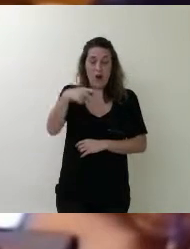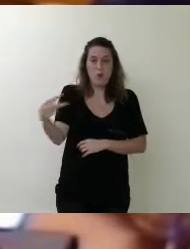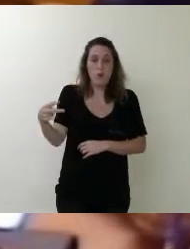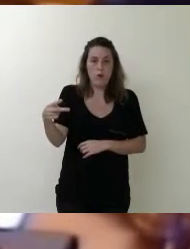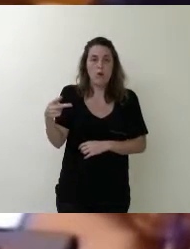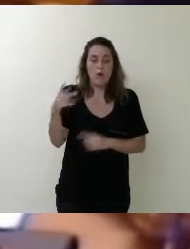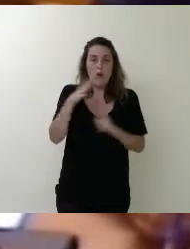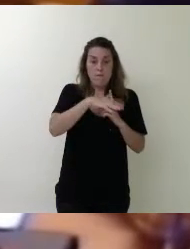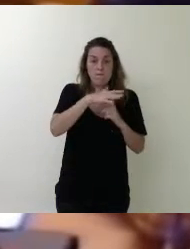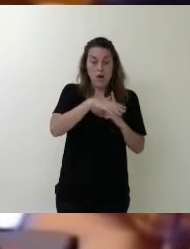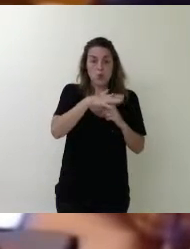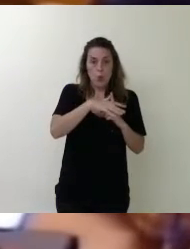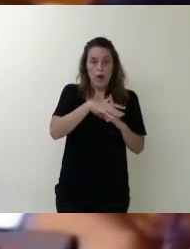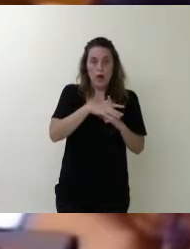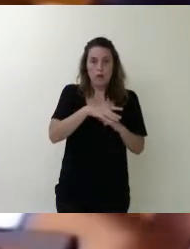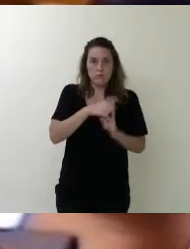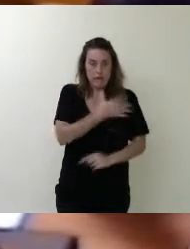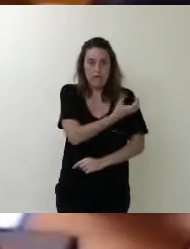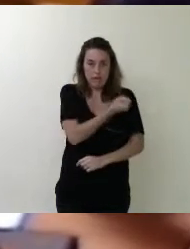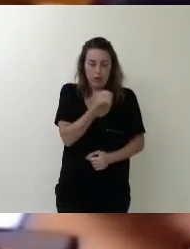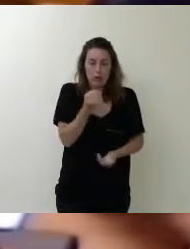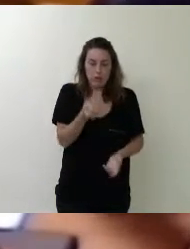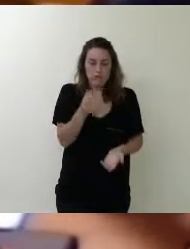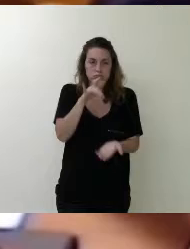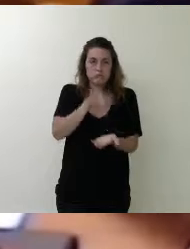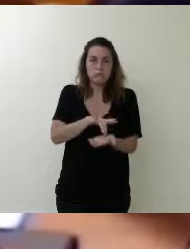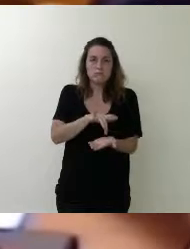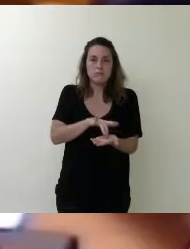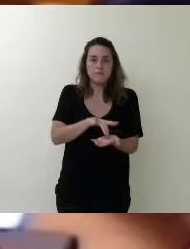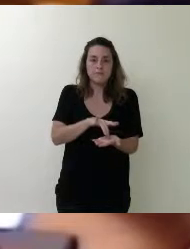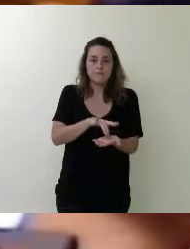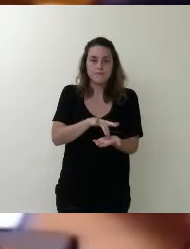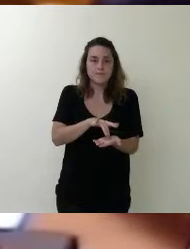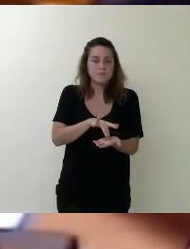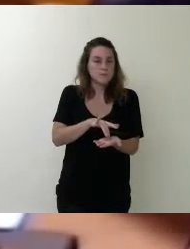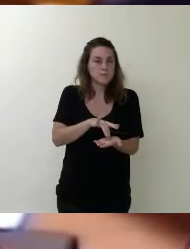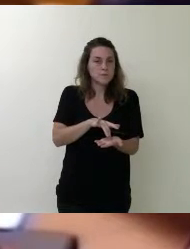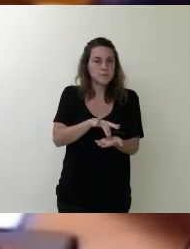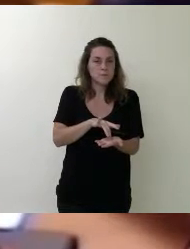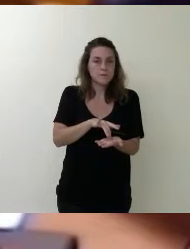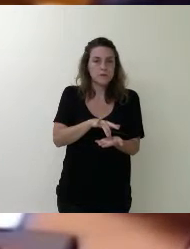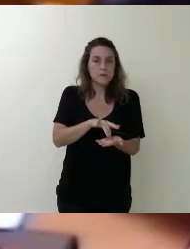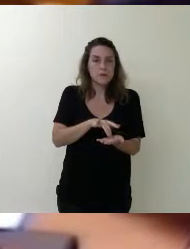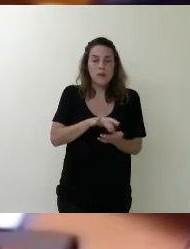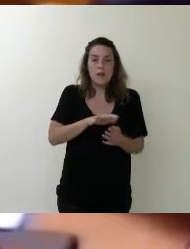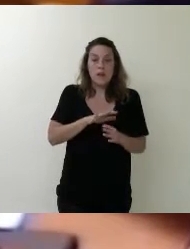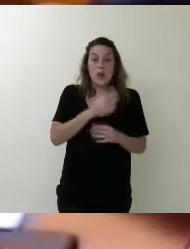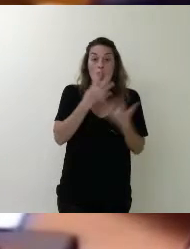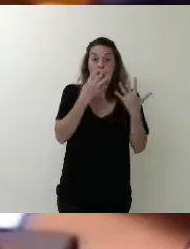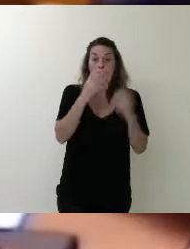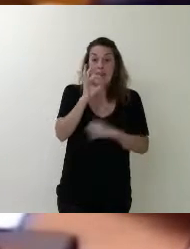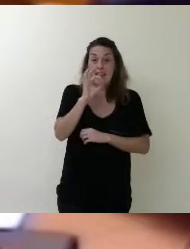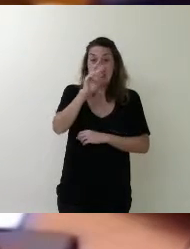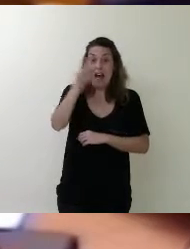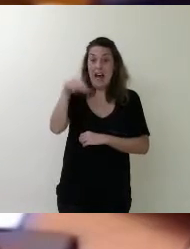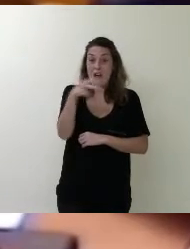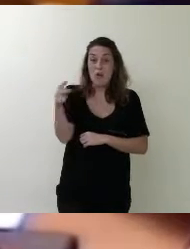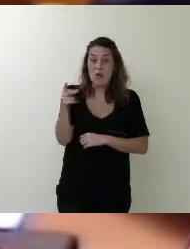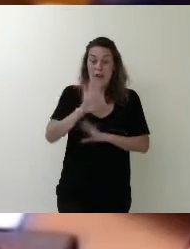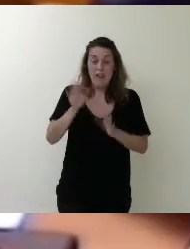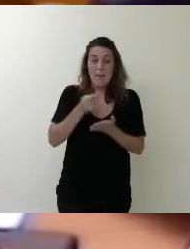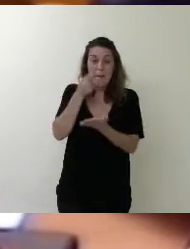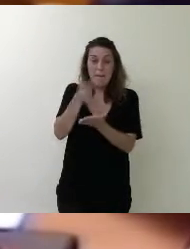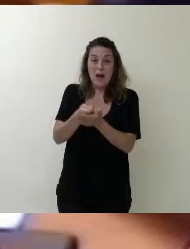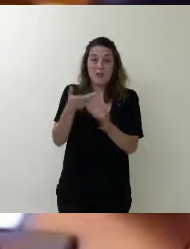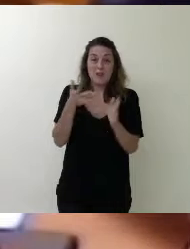esta corporación, de la cual yo sí quisiera resaltar solo el pago de 90 euros, que sería la finiquitación del saldo